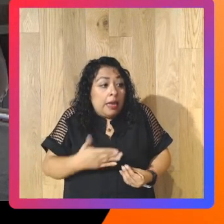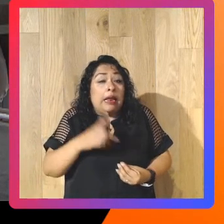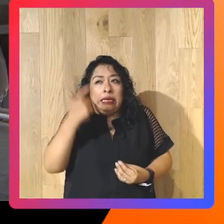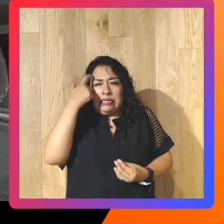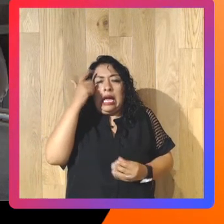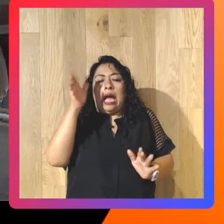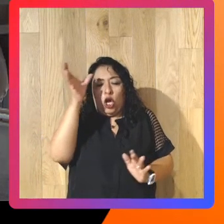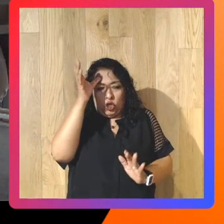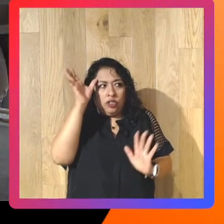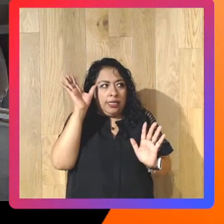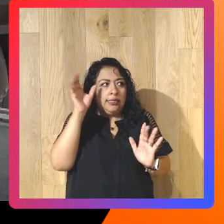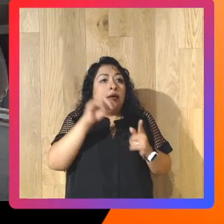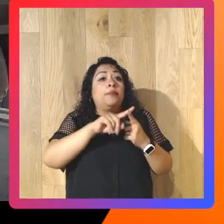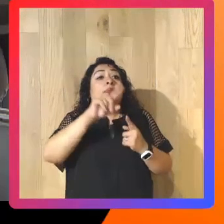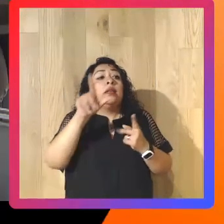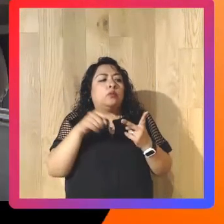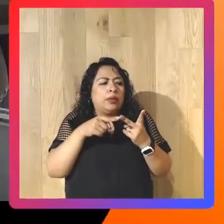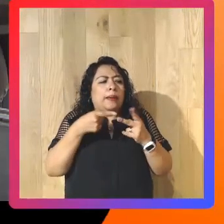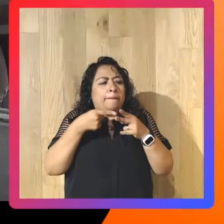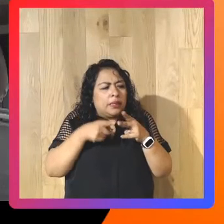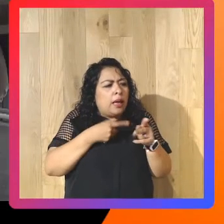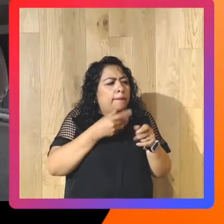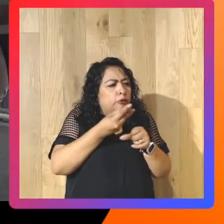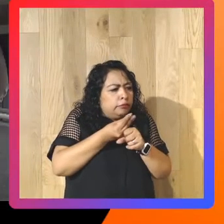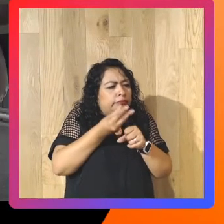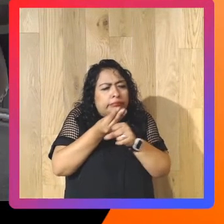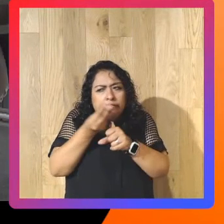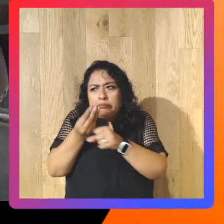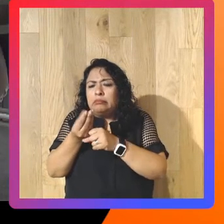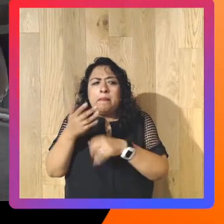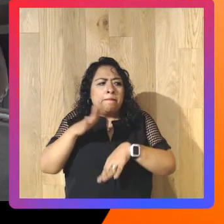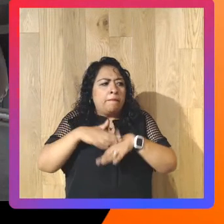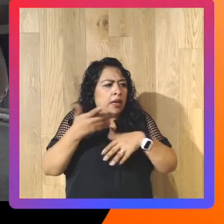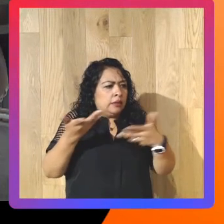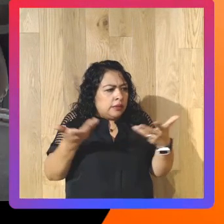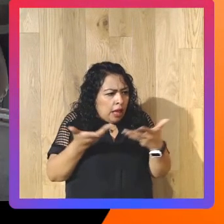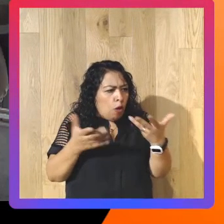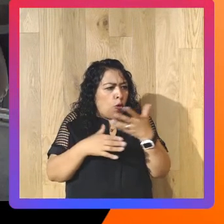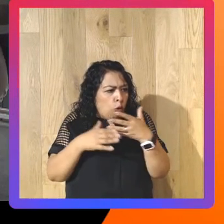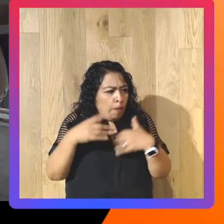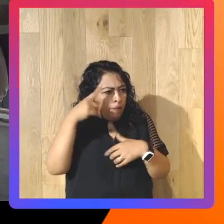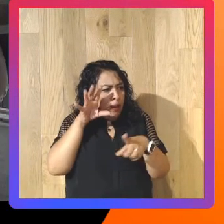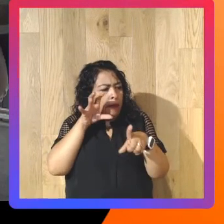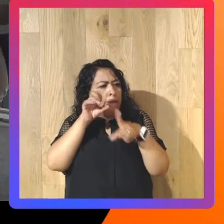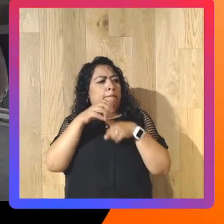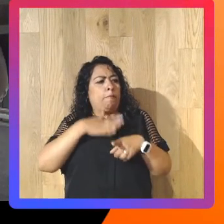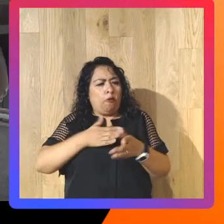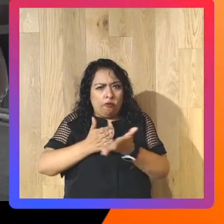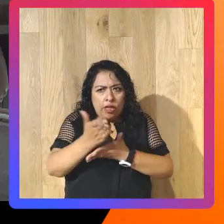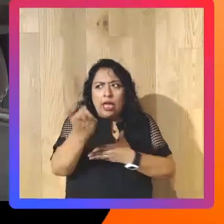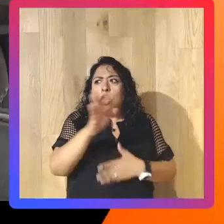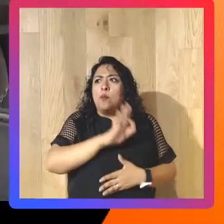conscientes el tema se empieza a atacar y como decíamos, con mayor productividad, para lograr mejor lealtad, con